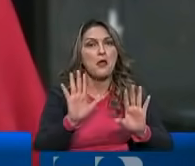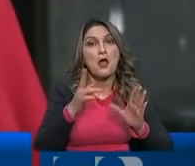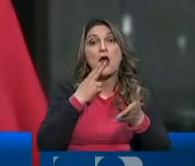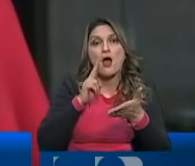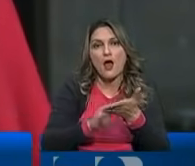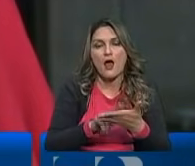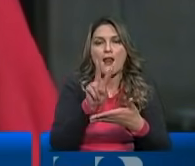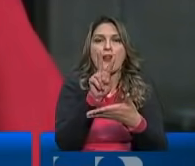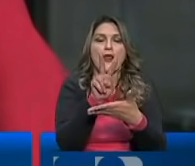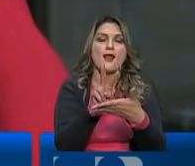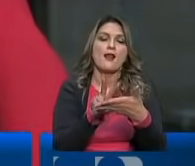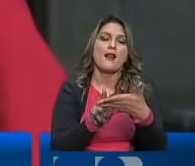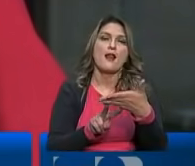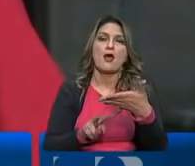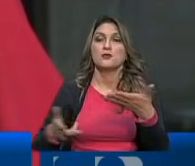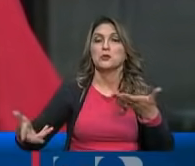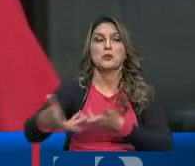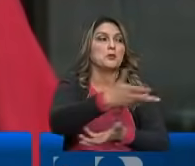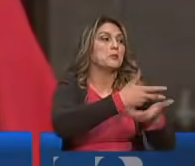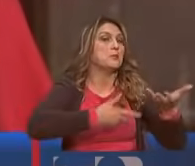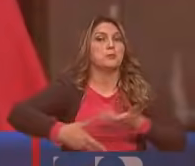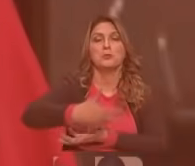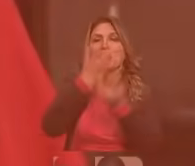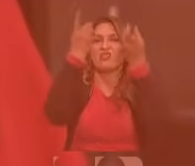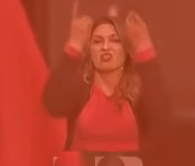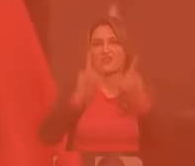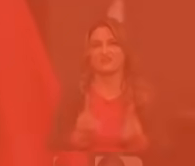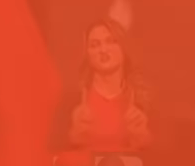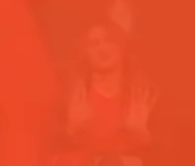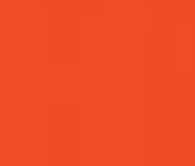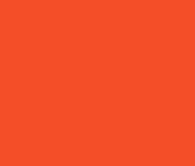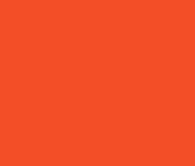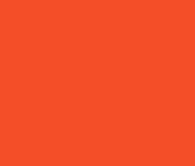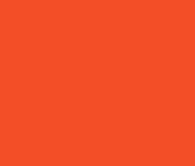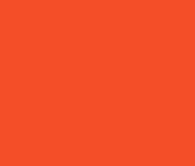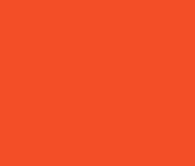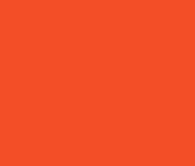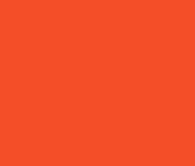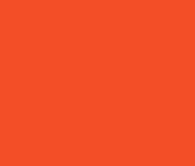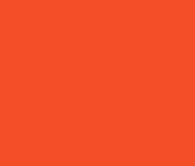seguramente van a tomar una decisión al respecto. Este es nuestro informe desde la Asamblea Nacional.